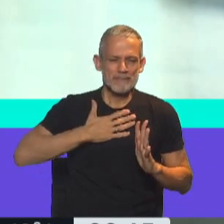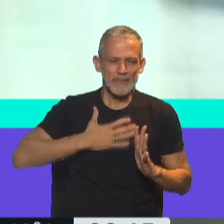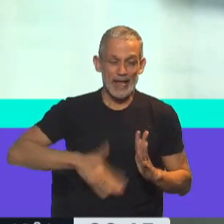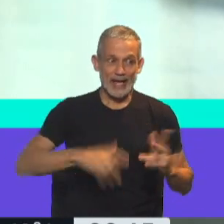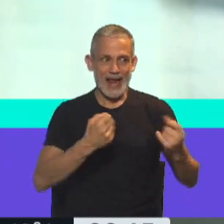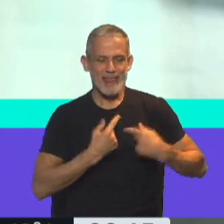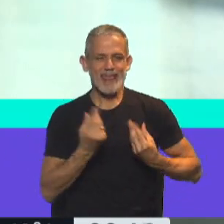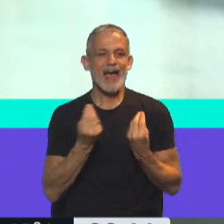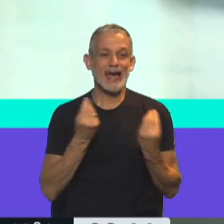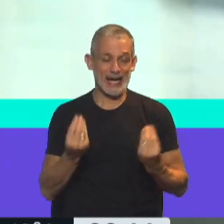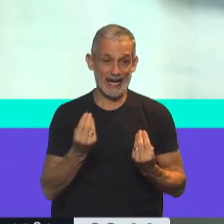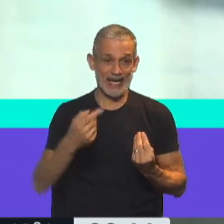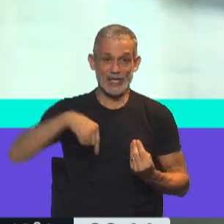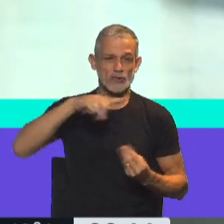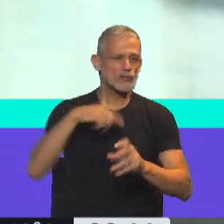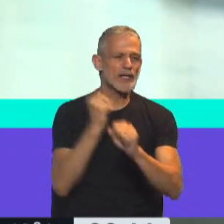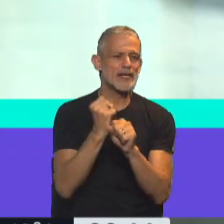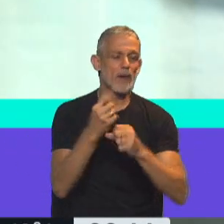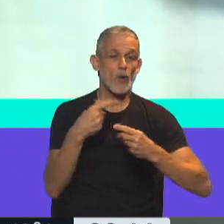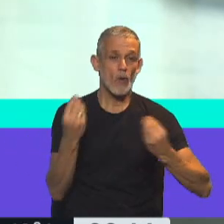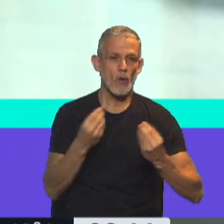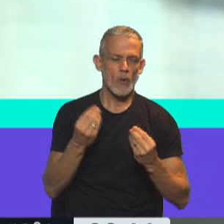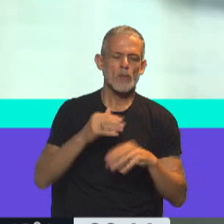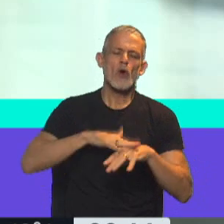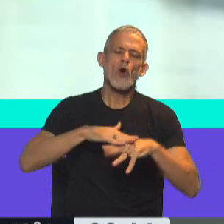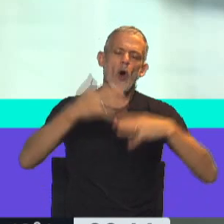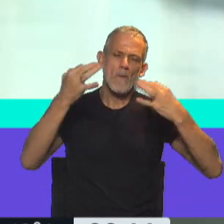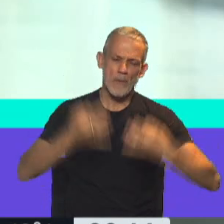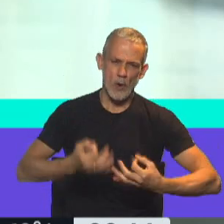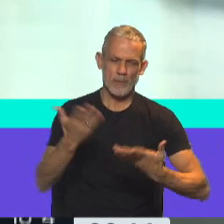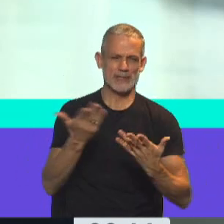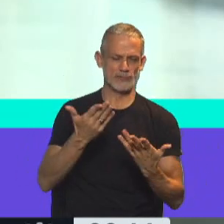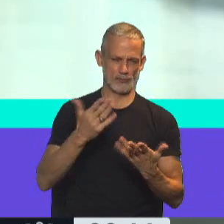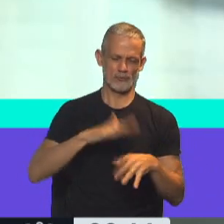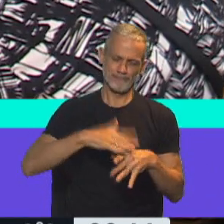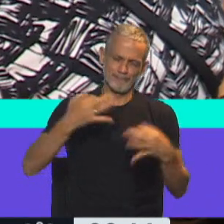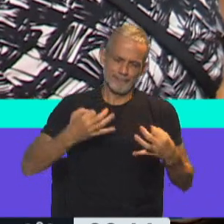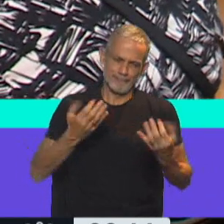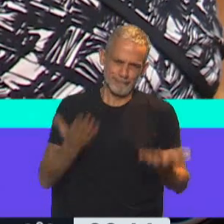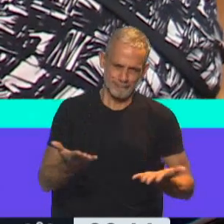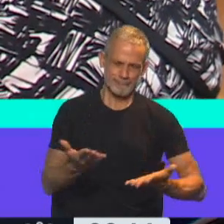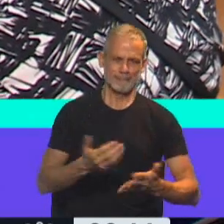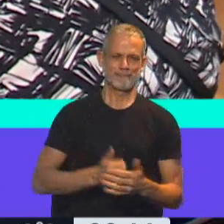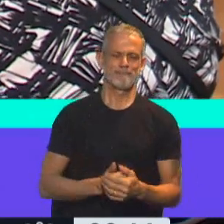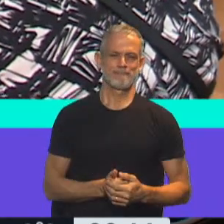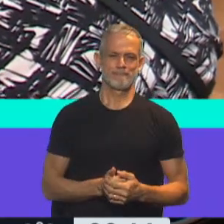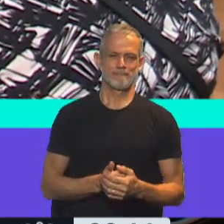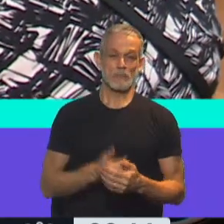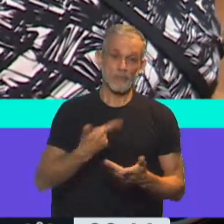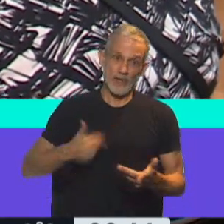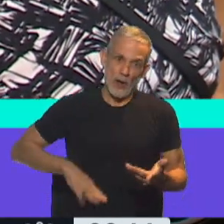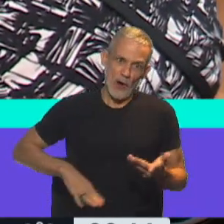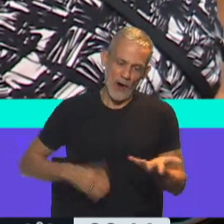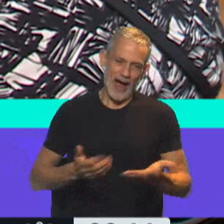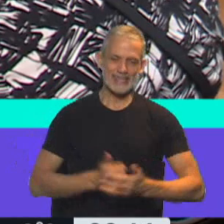da saber que lo que vamos a hacer, lo vamos a hacer con compromiso, con responsabilidad. Y con ganas.